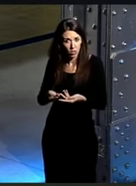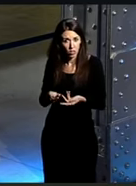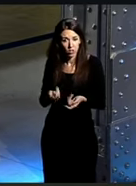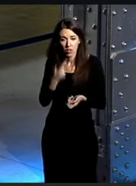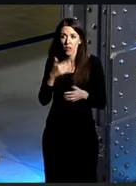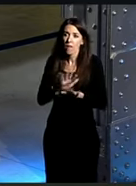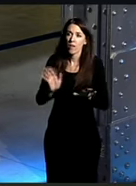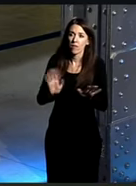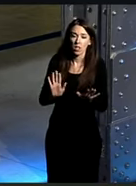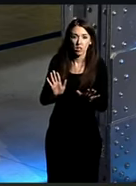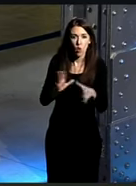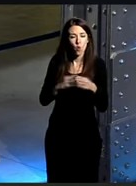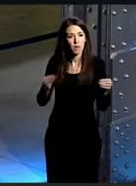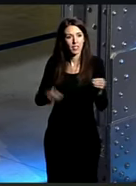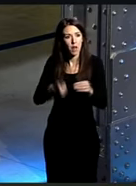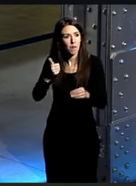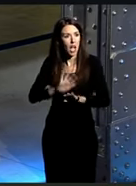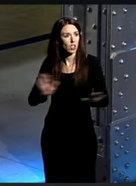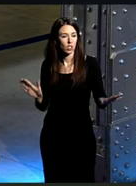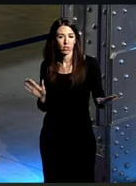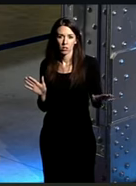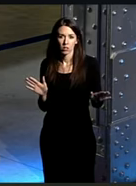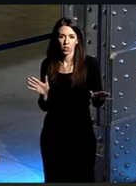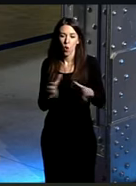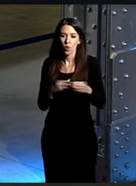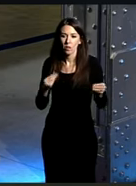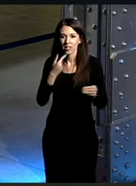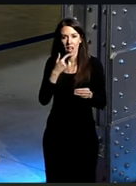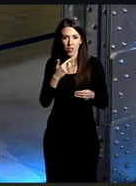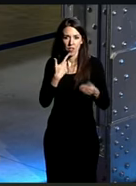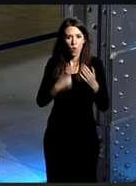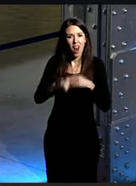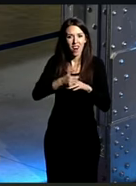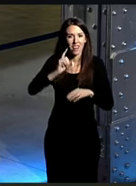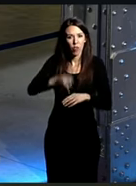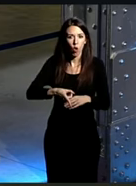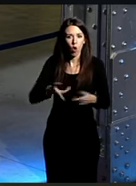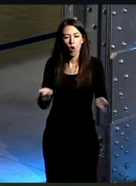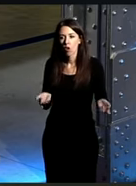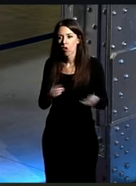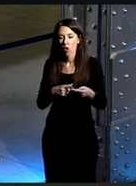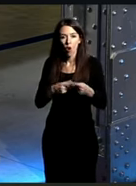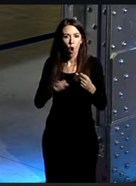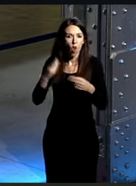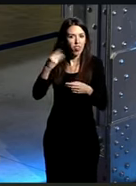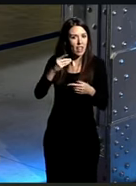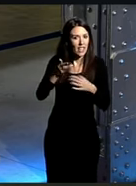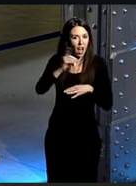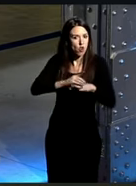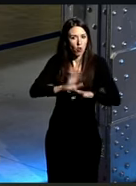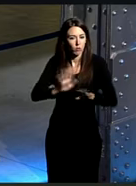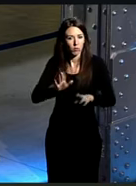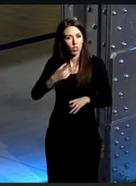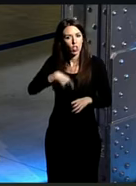se terminó. Para nosotros la universidad ya no es más la universidad que dice el rector, que dice el decano, que dice, nosotros vamos a